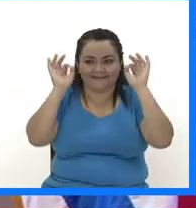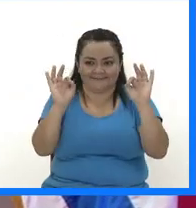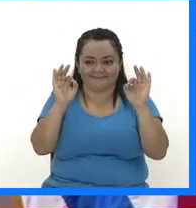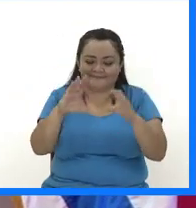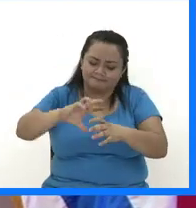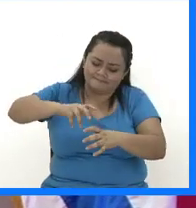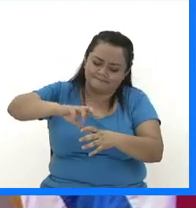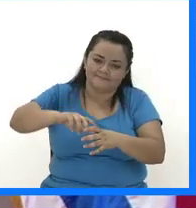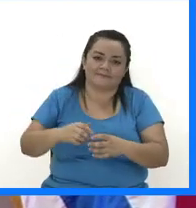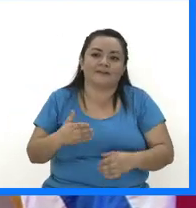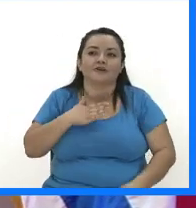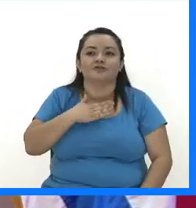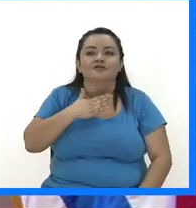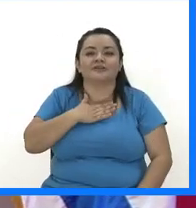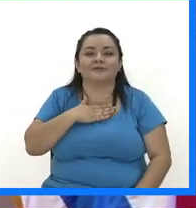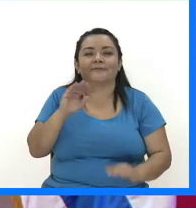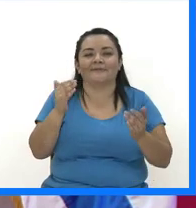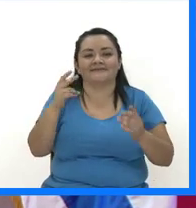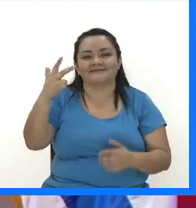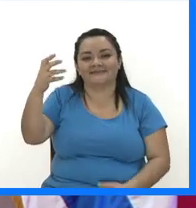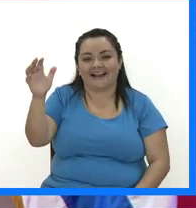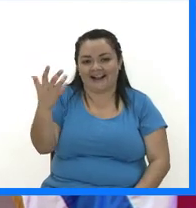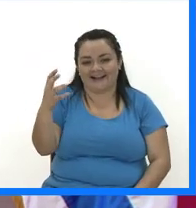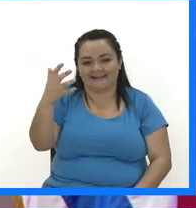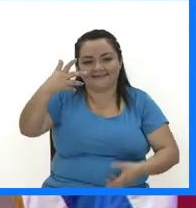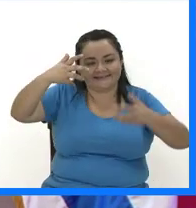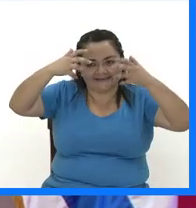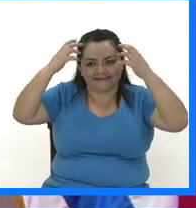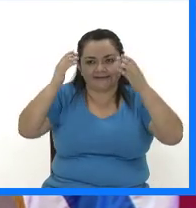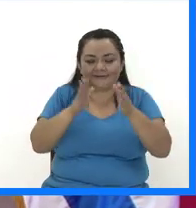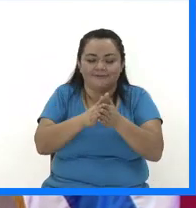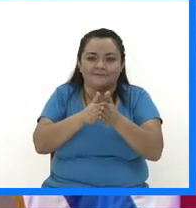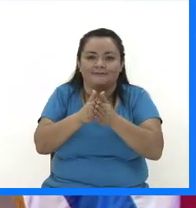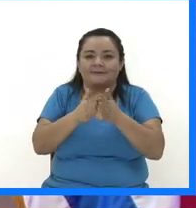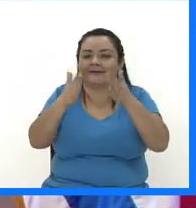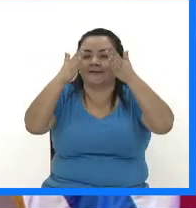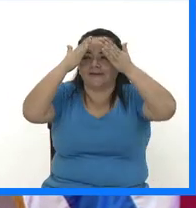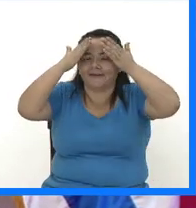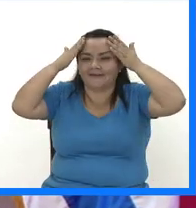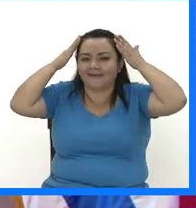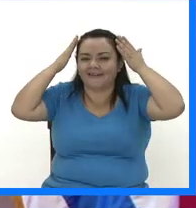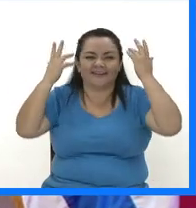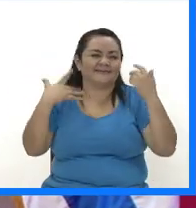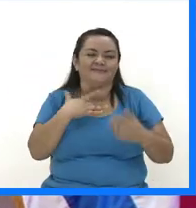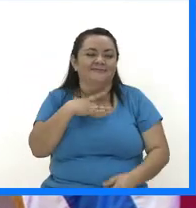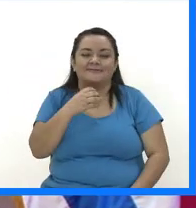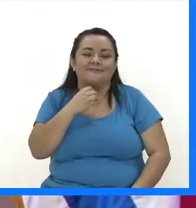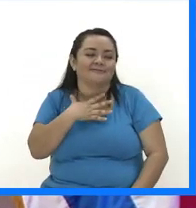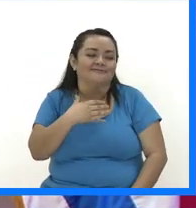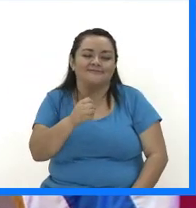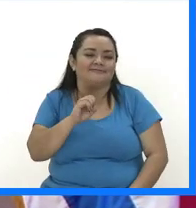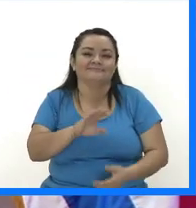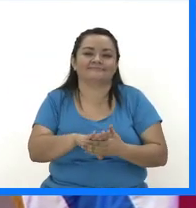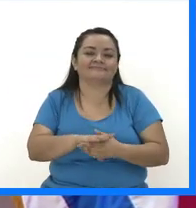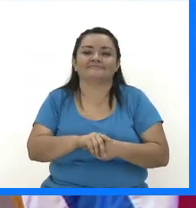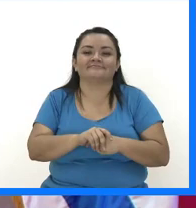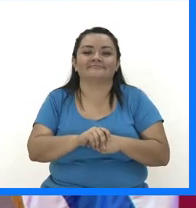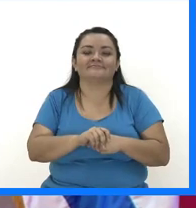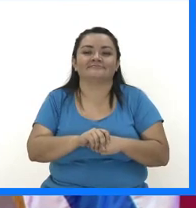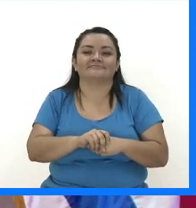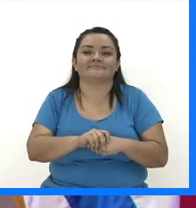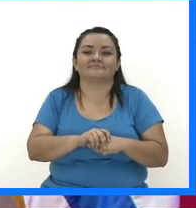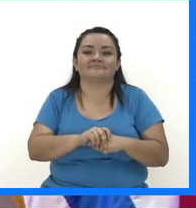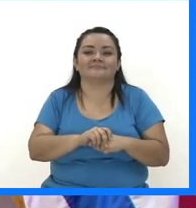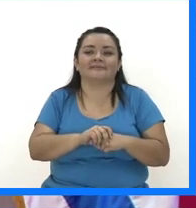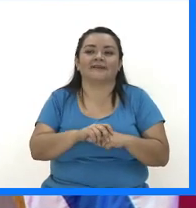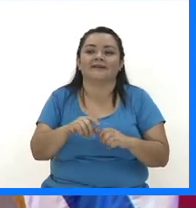hermano yo tengo pelo de gato tres mechas tengo que como me pongo la gelatina mp a todo y esto no lo quiero entonces